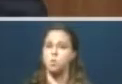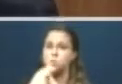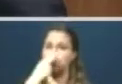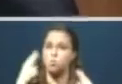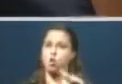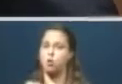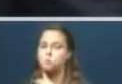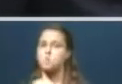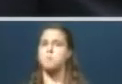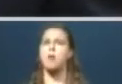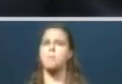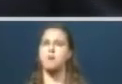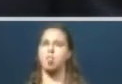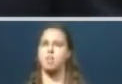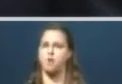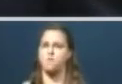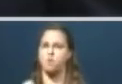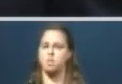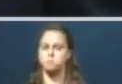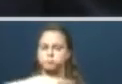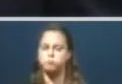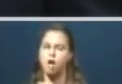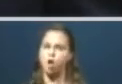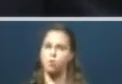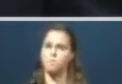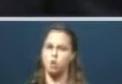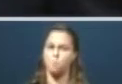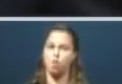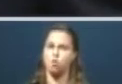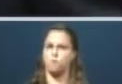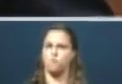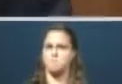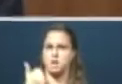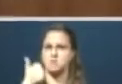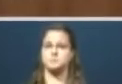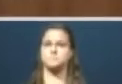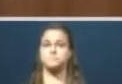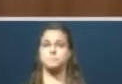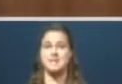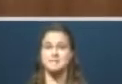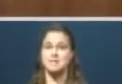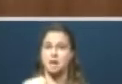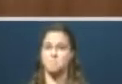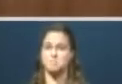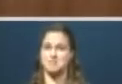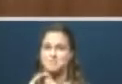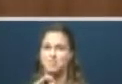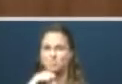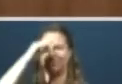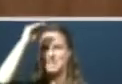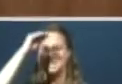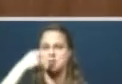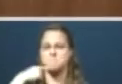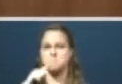para fortalecer la base innovadora de nuestra economía productiva esa estrategia de especialización inteligente fija